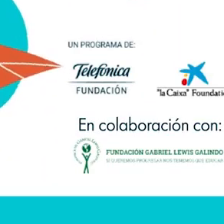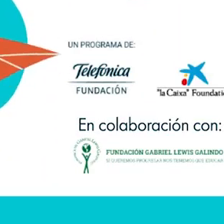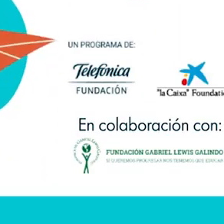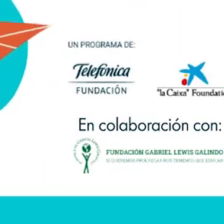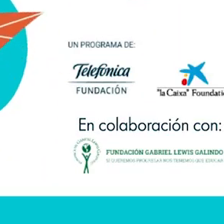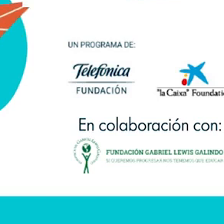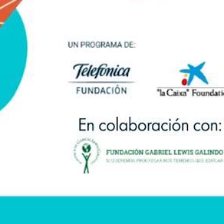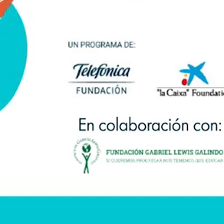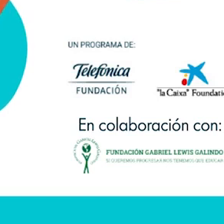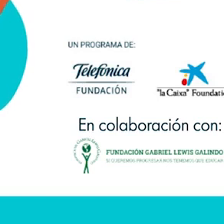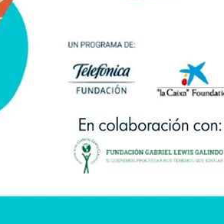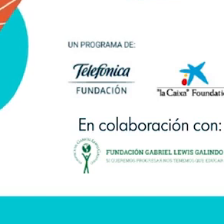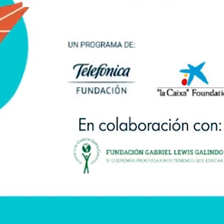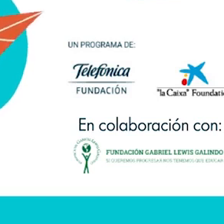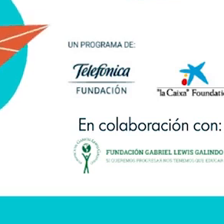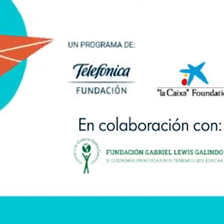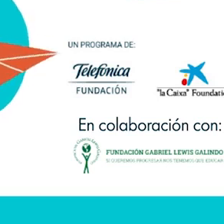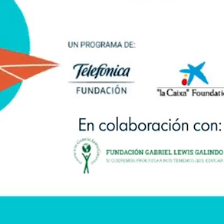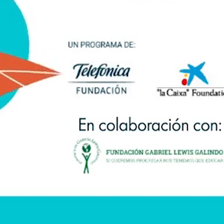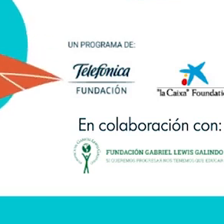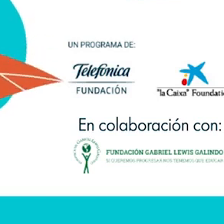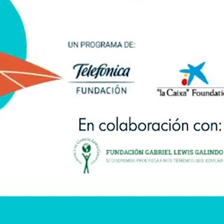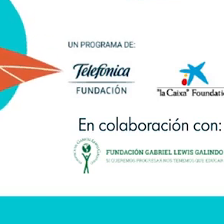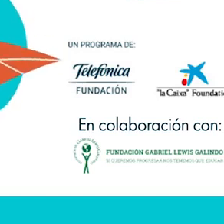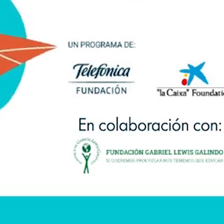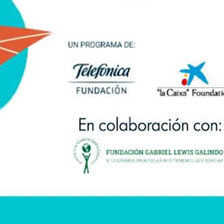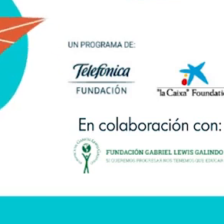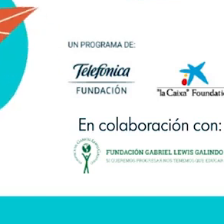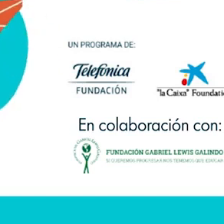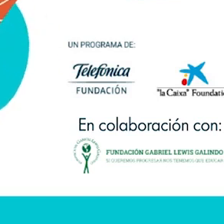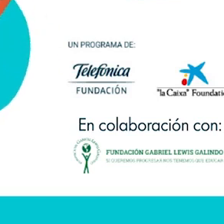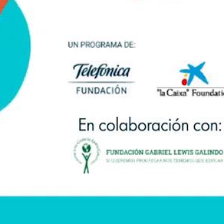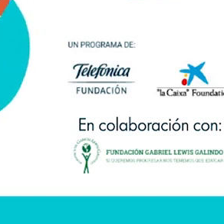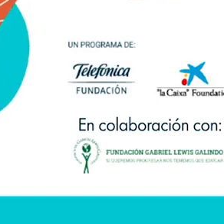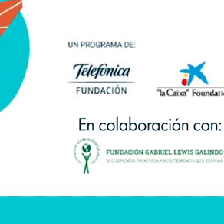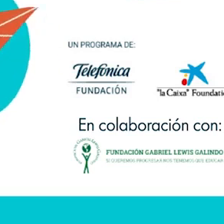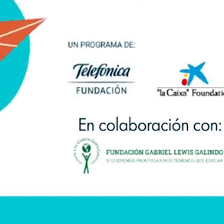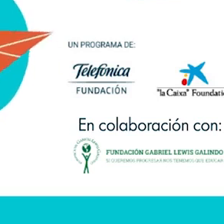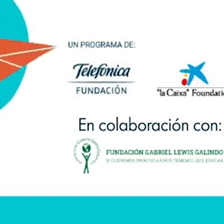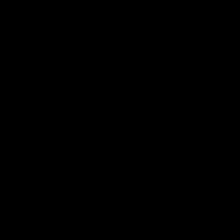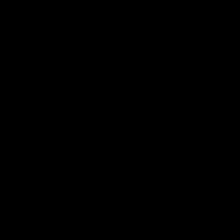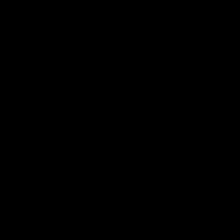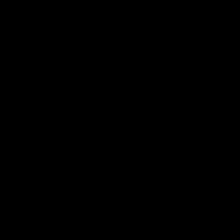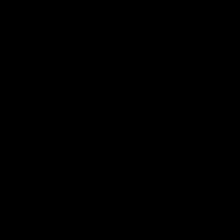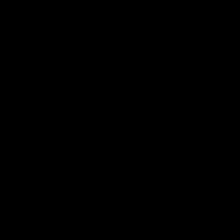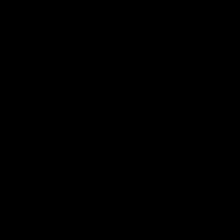www.educaciondigitalpanamá.com. Comprometidos con la educación.